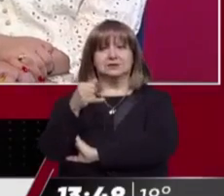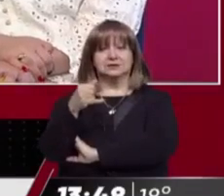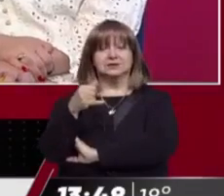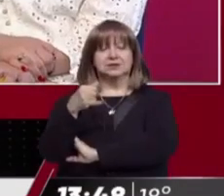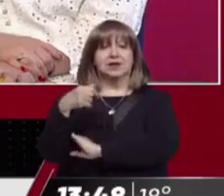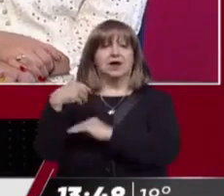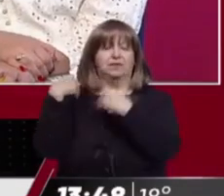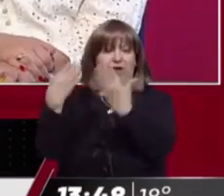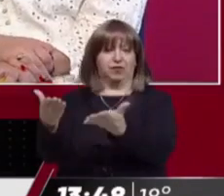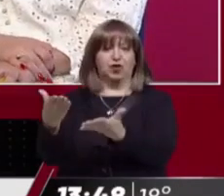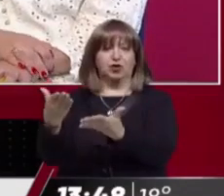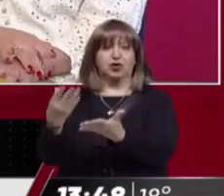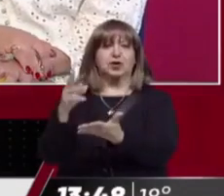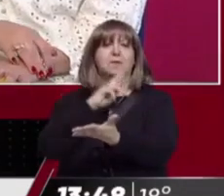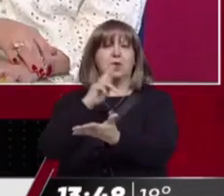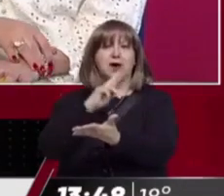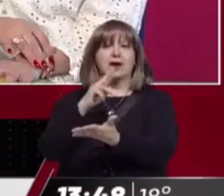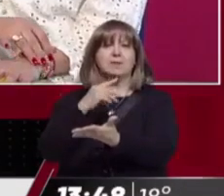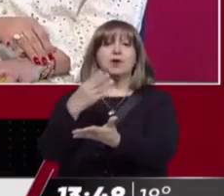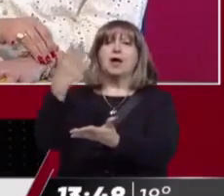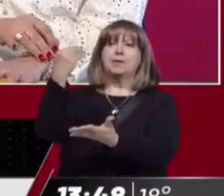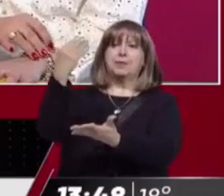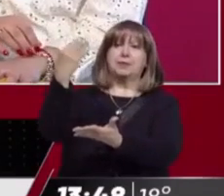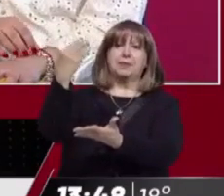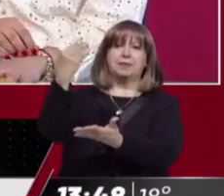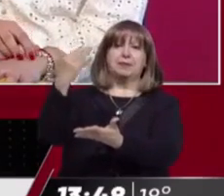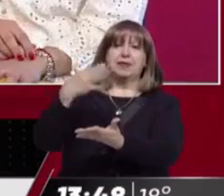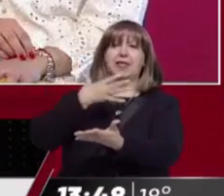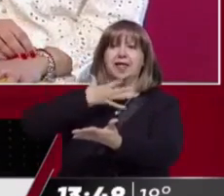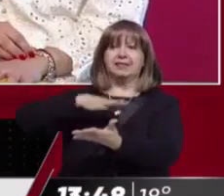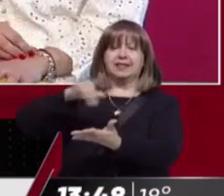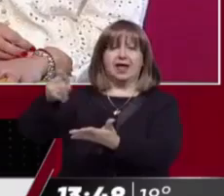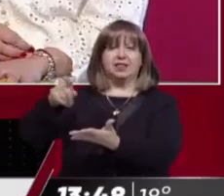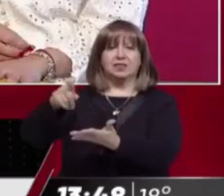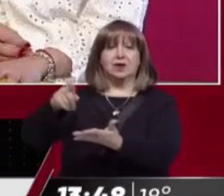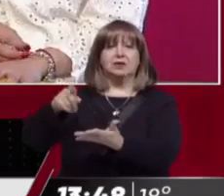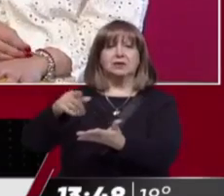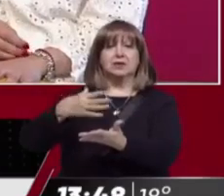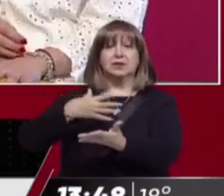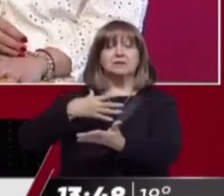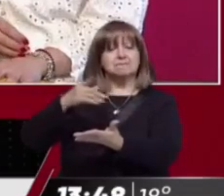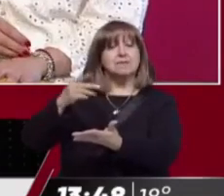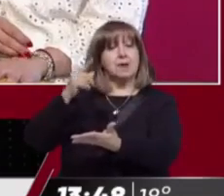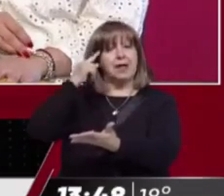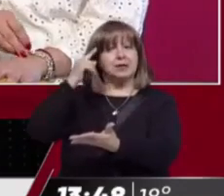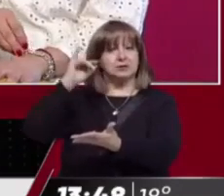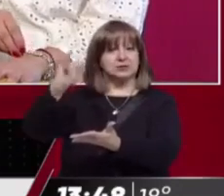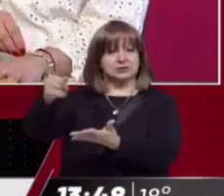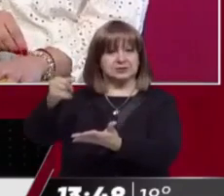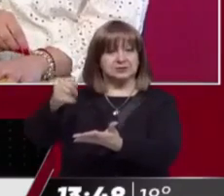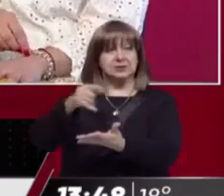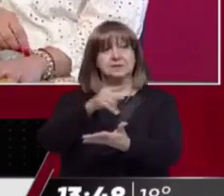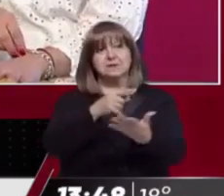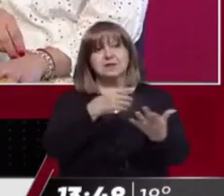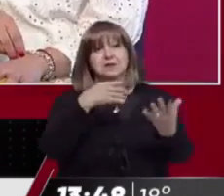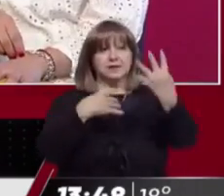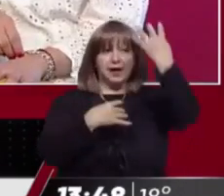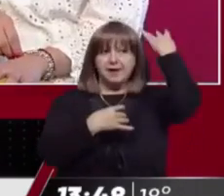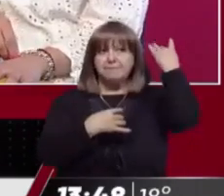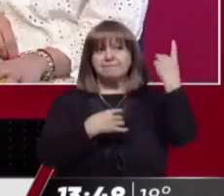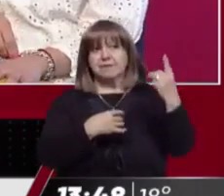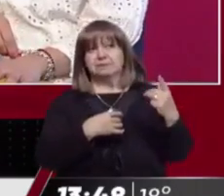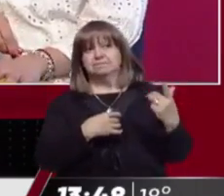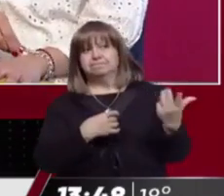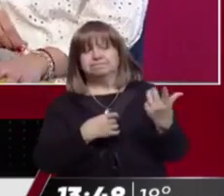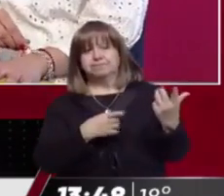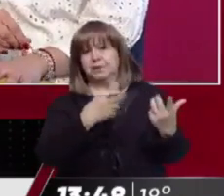superestrella que hasta ahora se ha hecho desear con su pronunciamiento, y aunque siempre se supo que votó candidatos demócratas, a